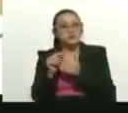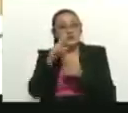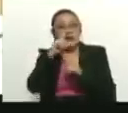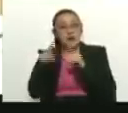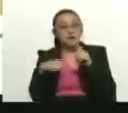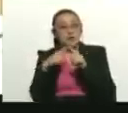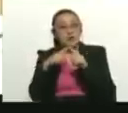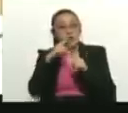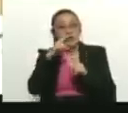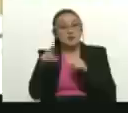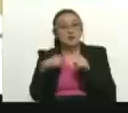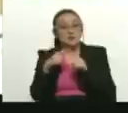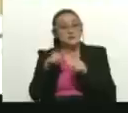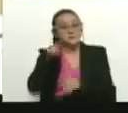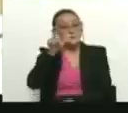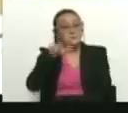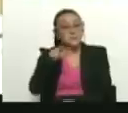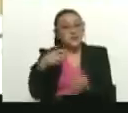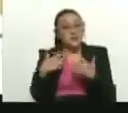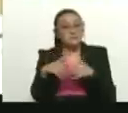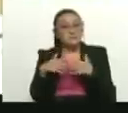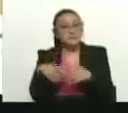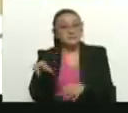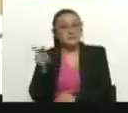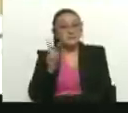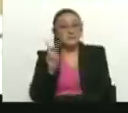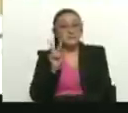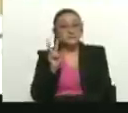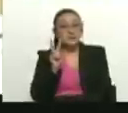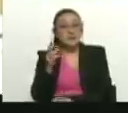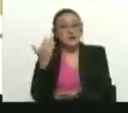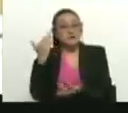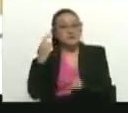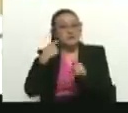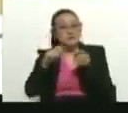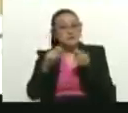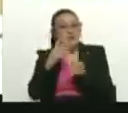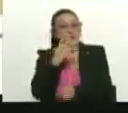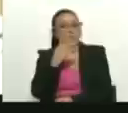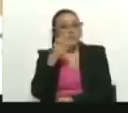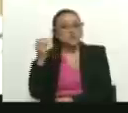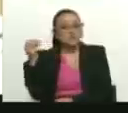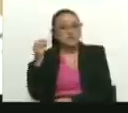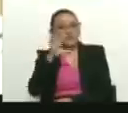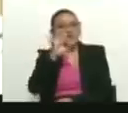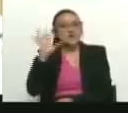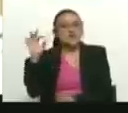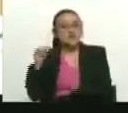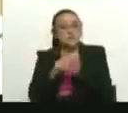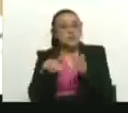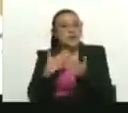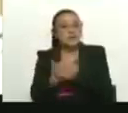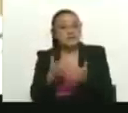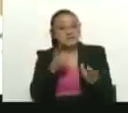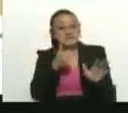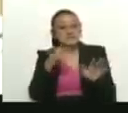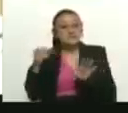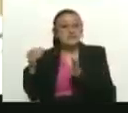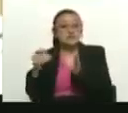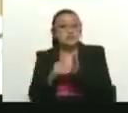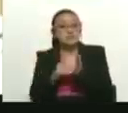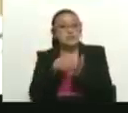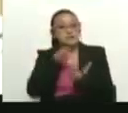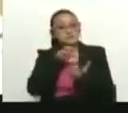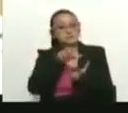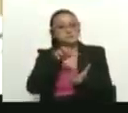anuales. Es una empresa a la que Venezuela le vendía 400, 500 mil, hasta 600 mil